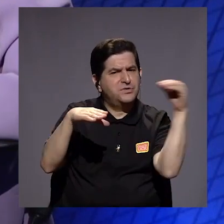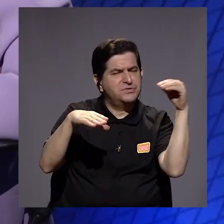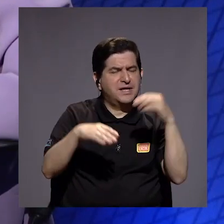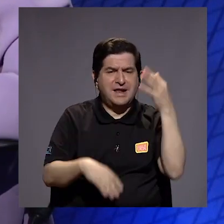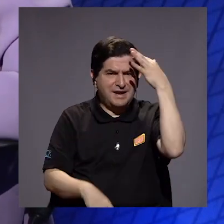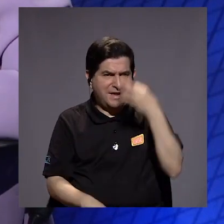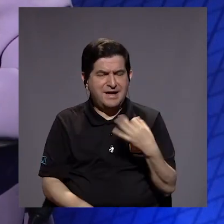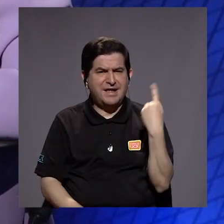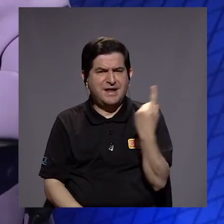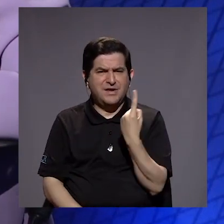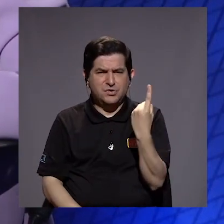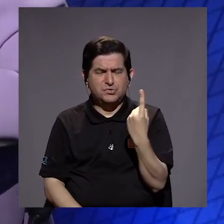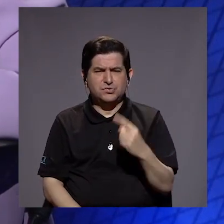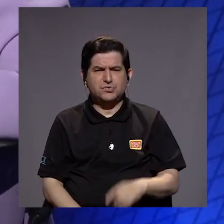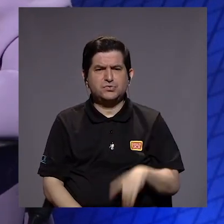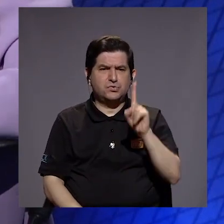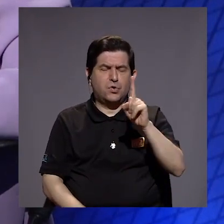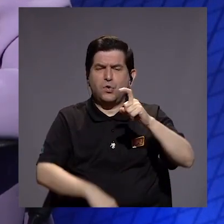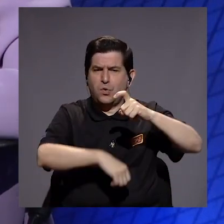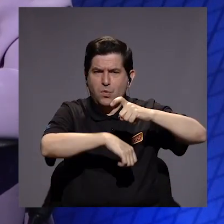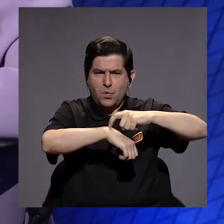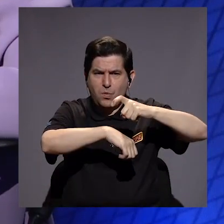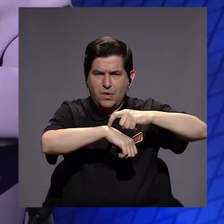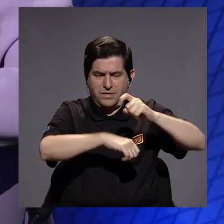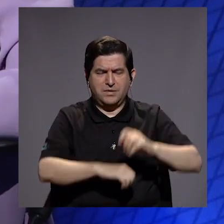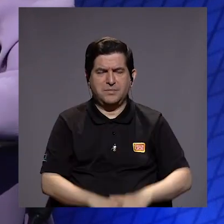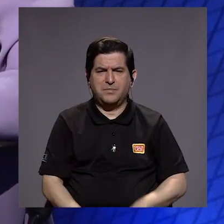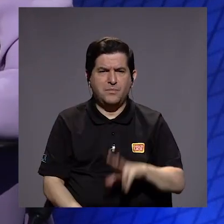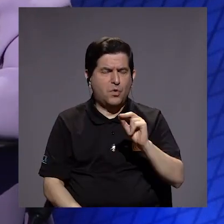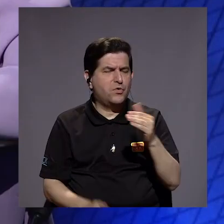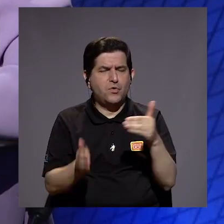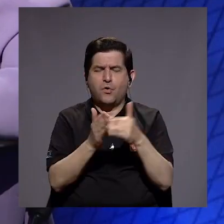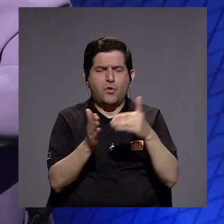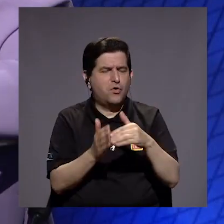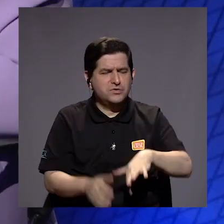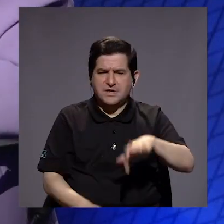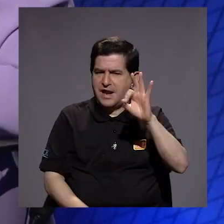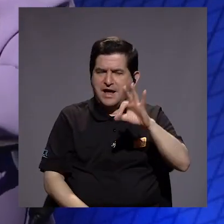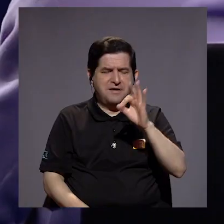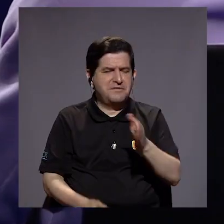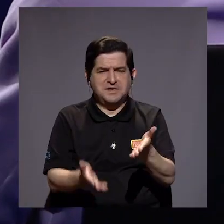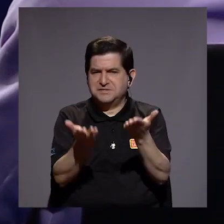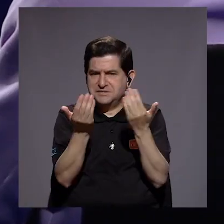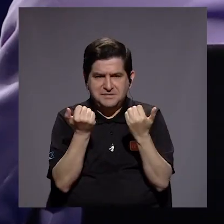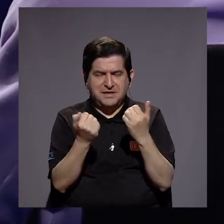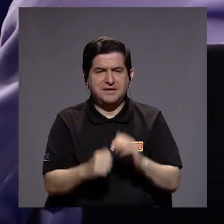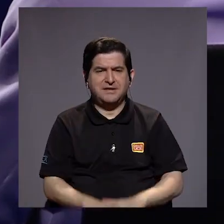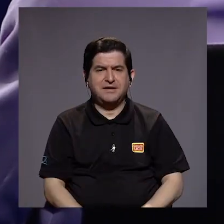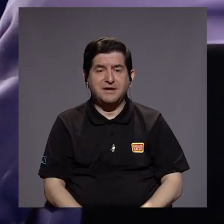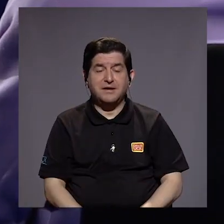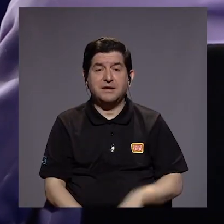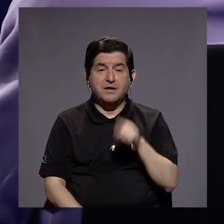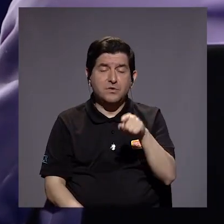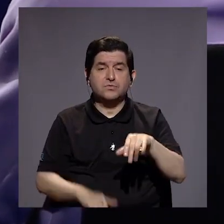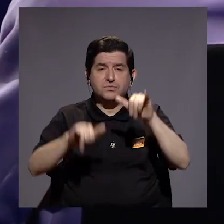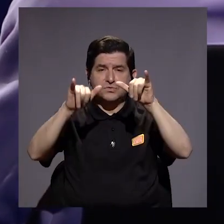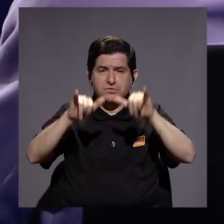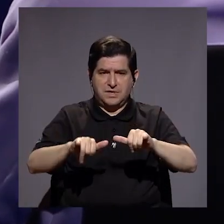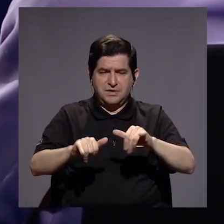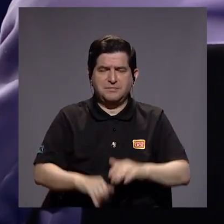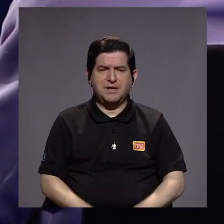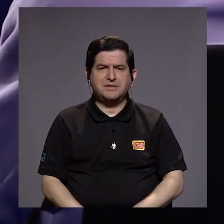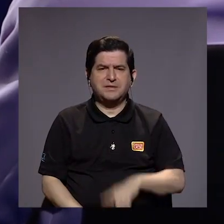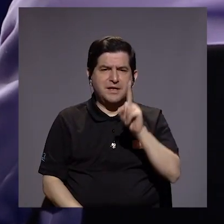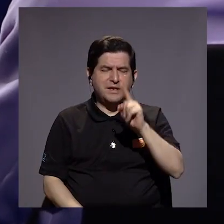yo. Creo que solo estuvo un periodo, no optó por la reelección. Y ha mantenido un